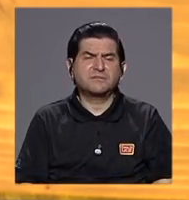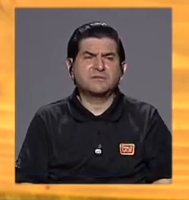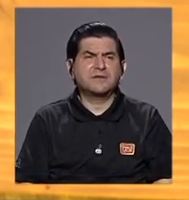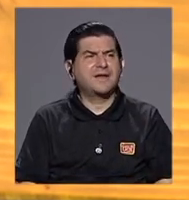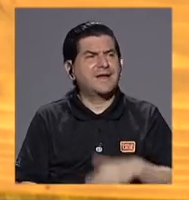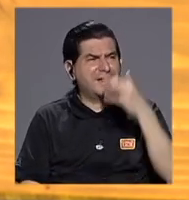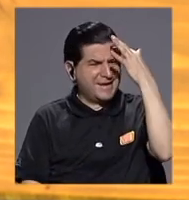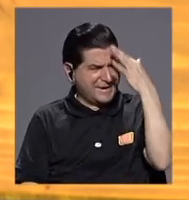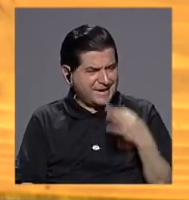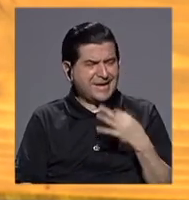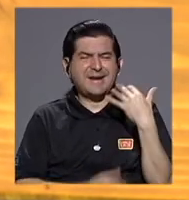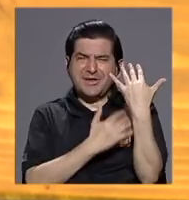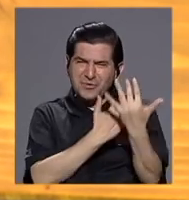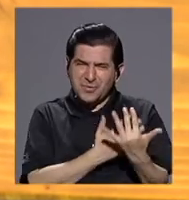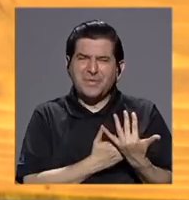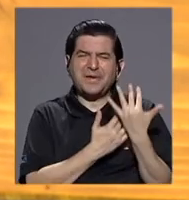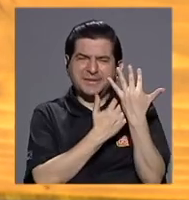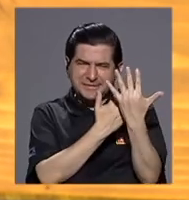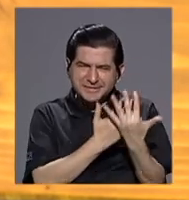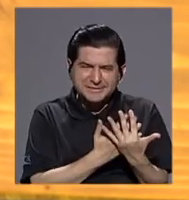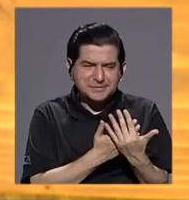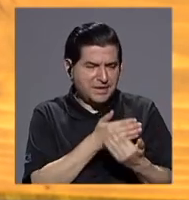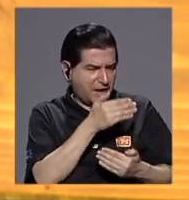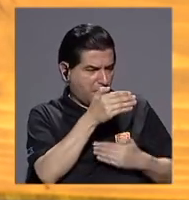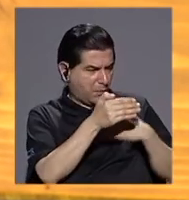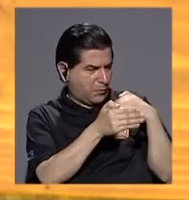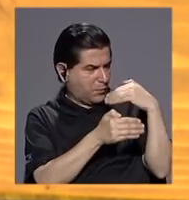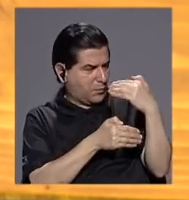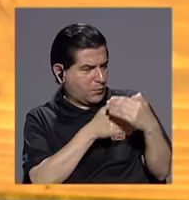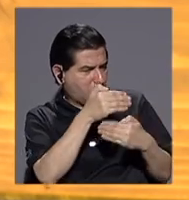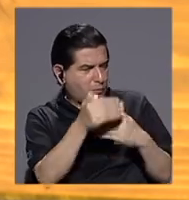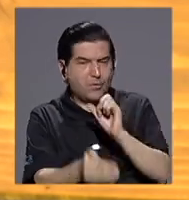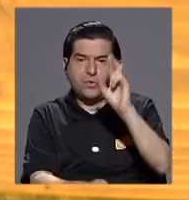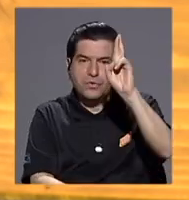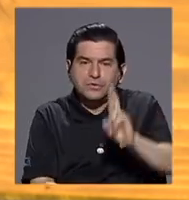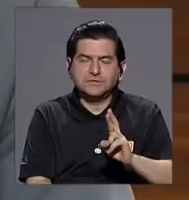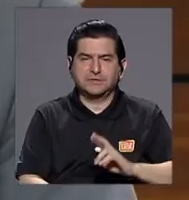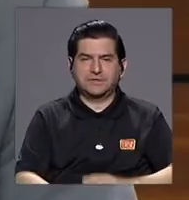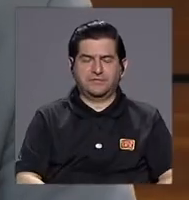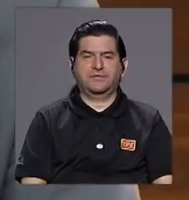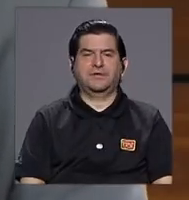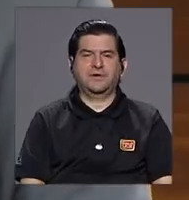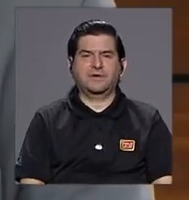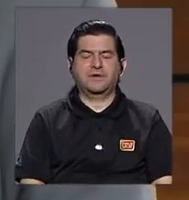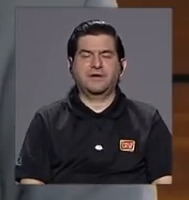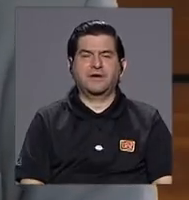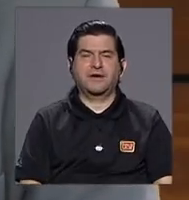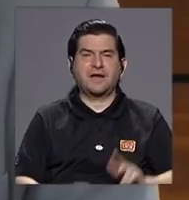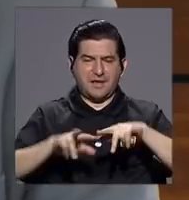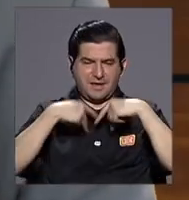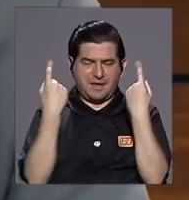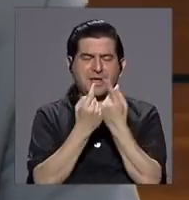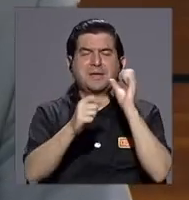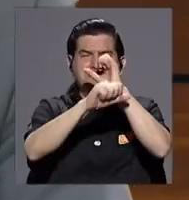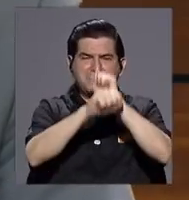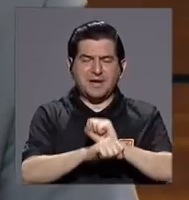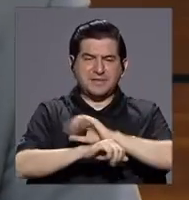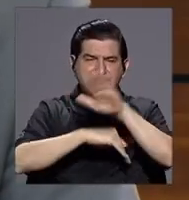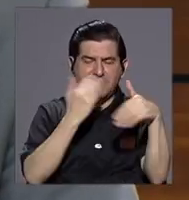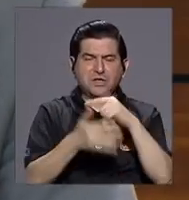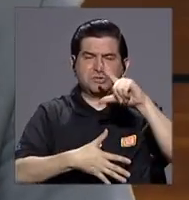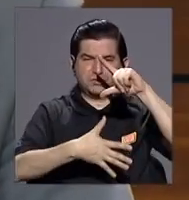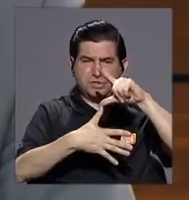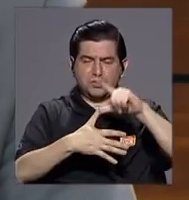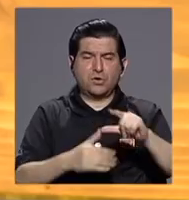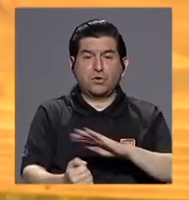Creo que hay que esperarse para ver qué evolución va a tener Costa Rica. Don Francisco, los partidos conservadores en toda la América Latina han